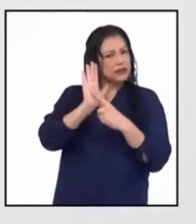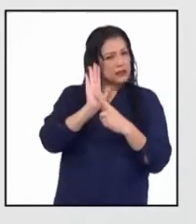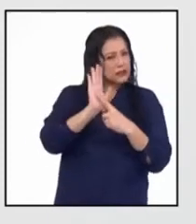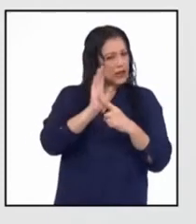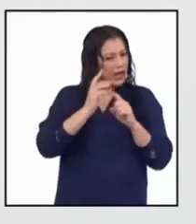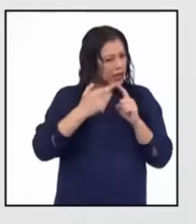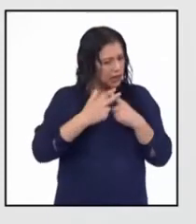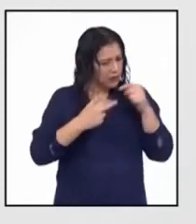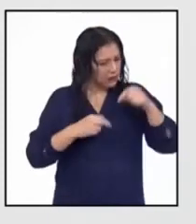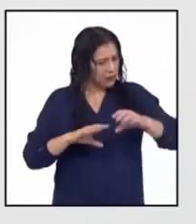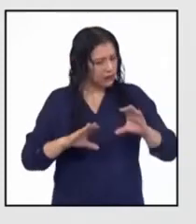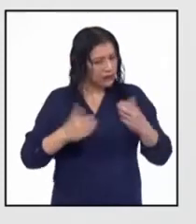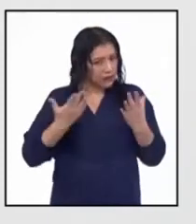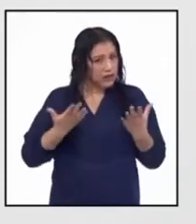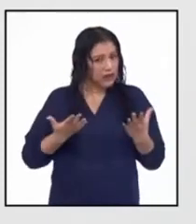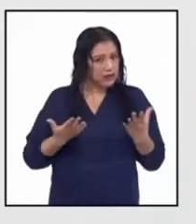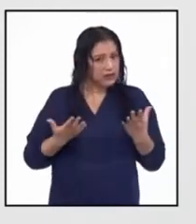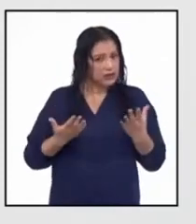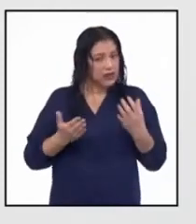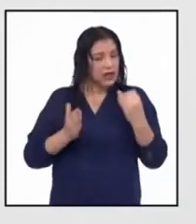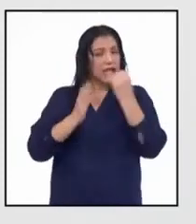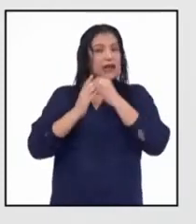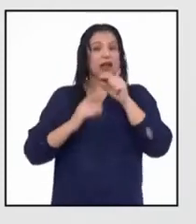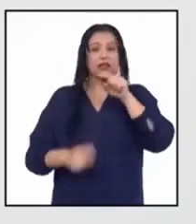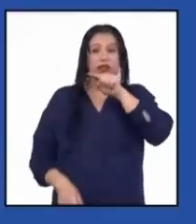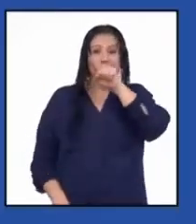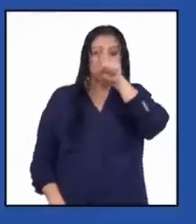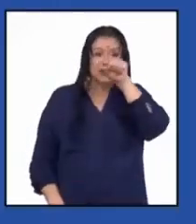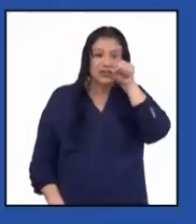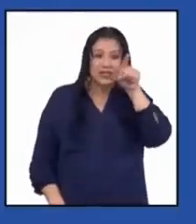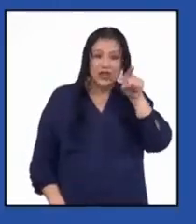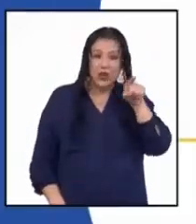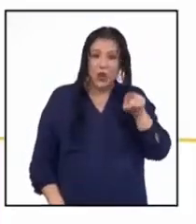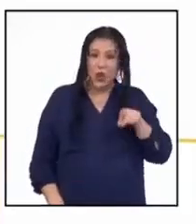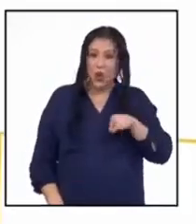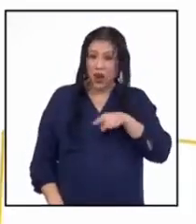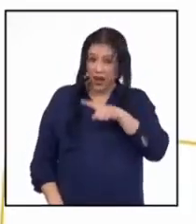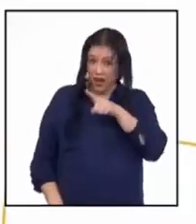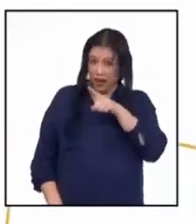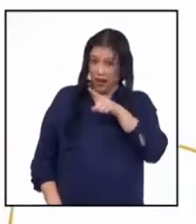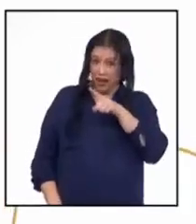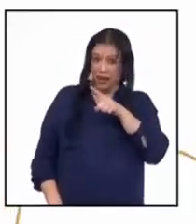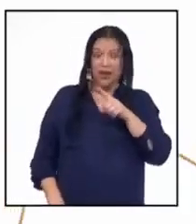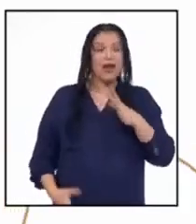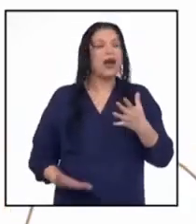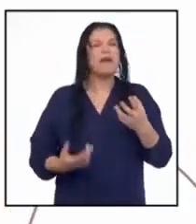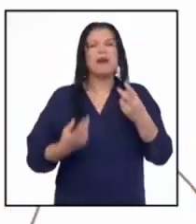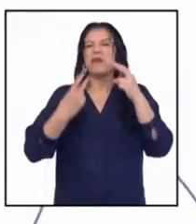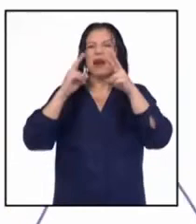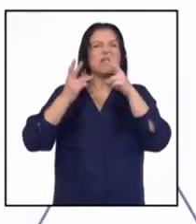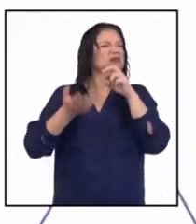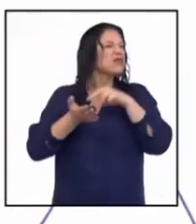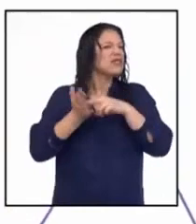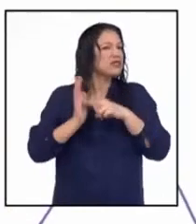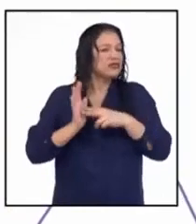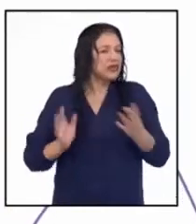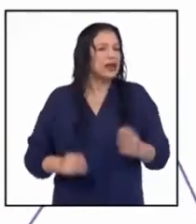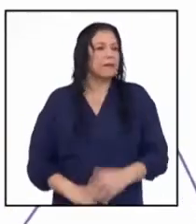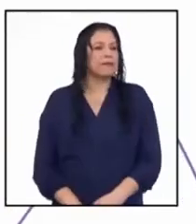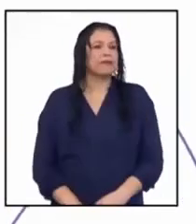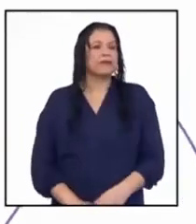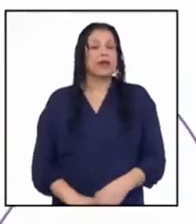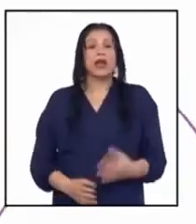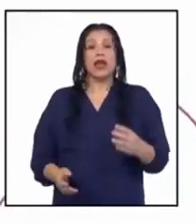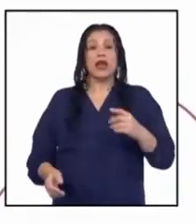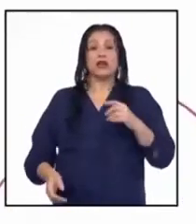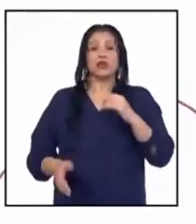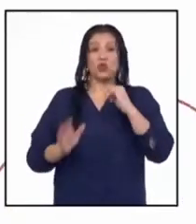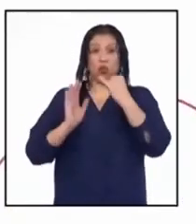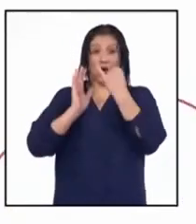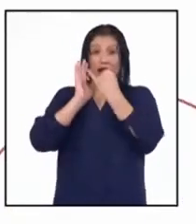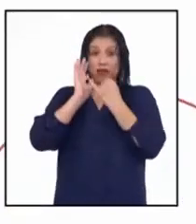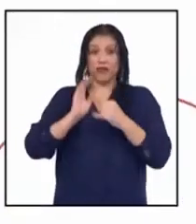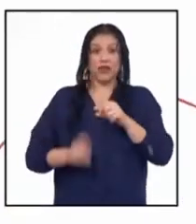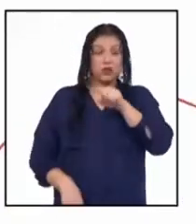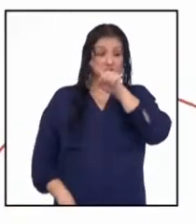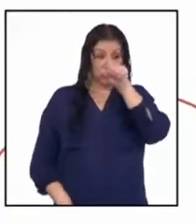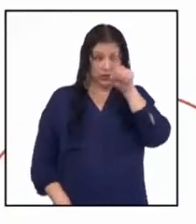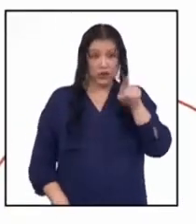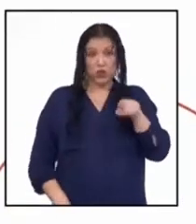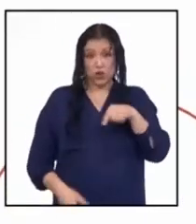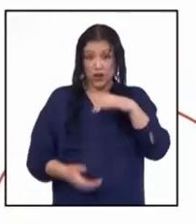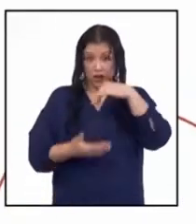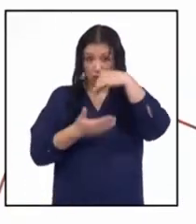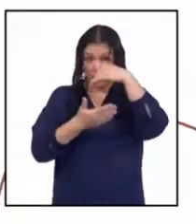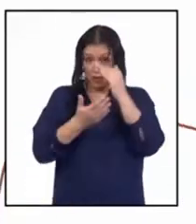inicio? ¿El gráfico circular o de sectores? Veamos en qué consiste. Gráfico circular o de